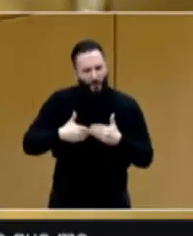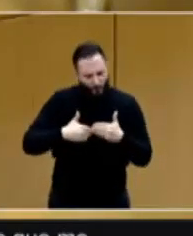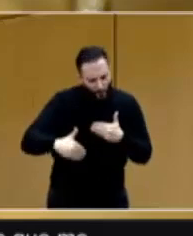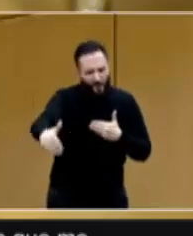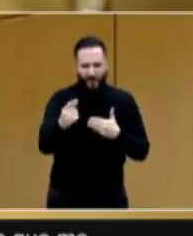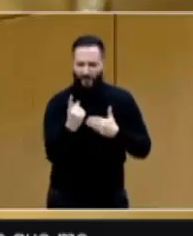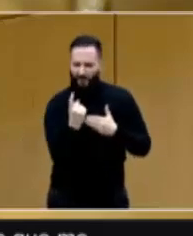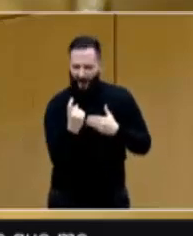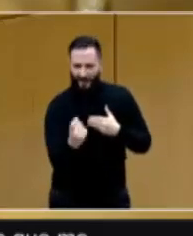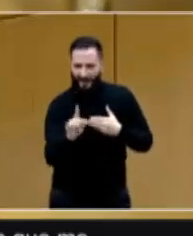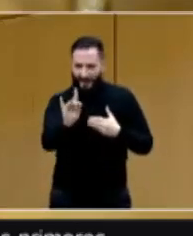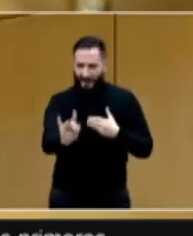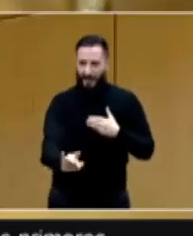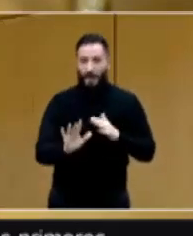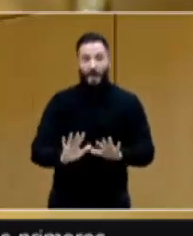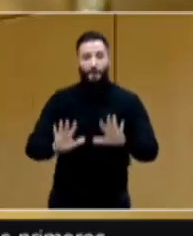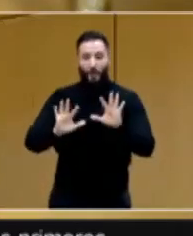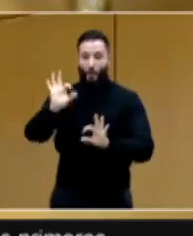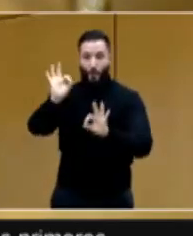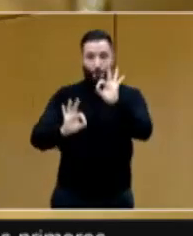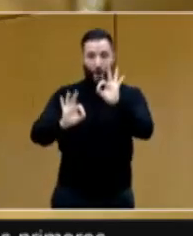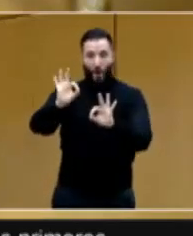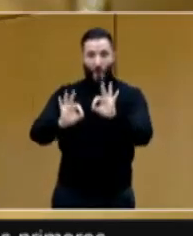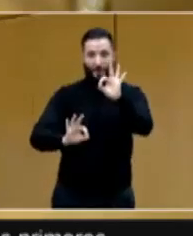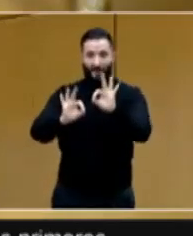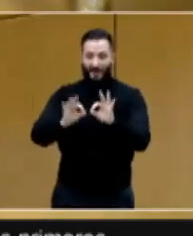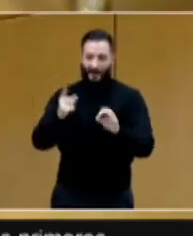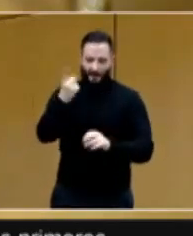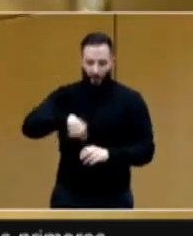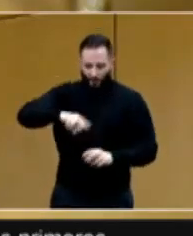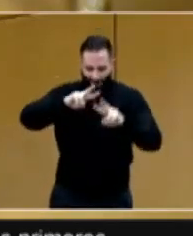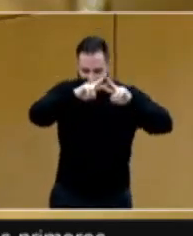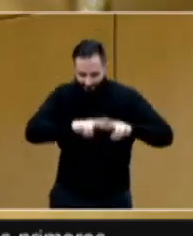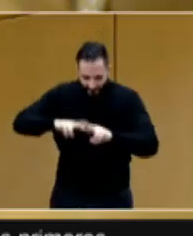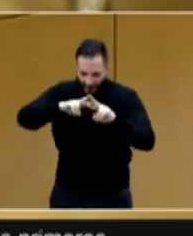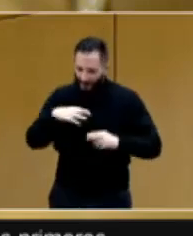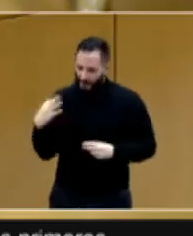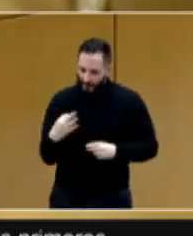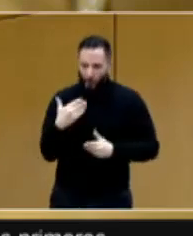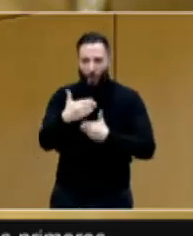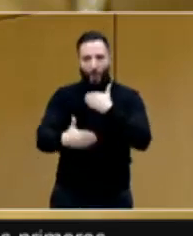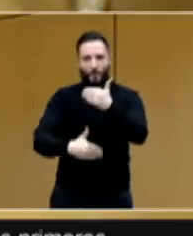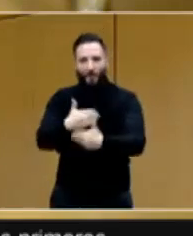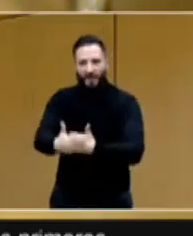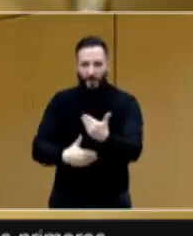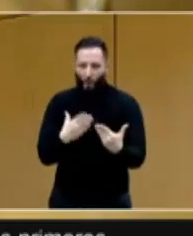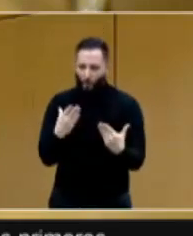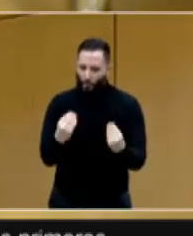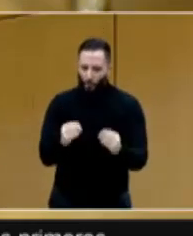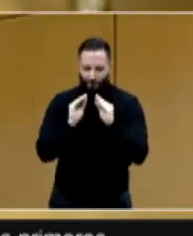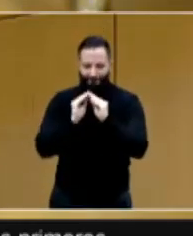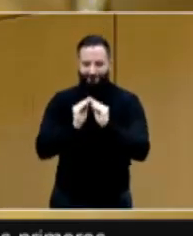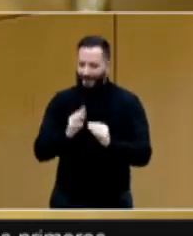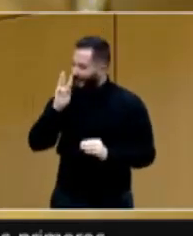tenemos unos porcentajes de tenemos que revisar muchos procedimientos hay un mandato legal de hacerlo en tres años